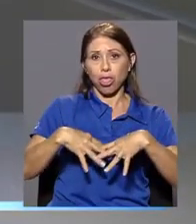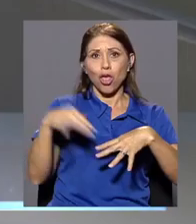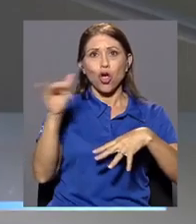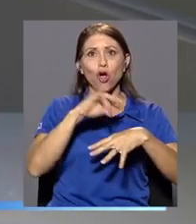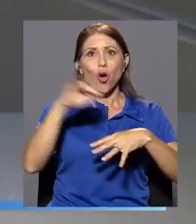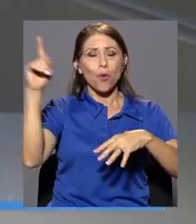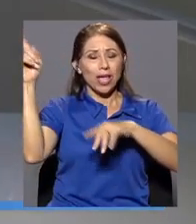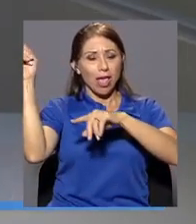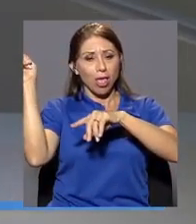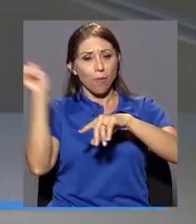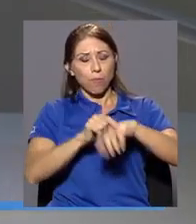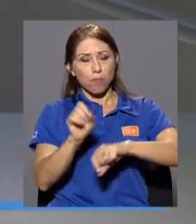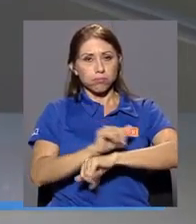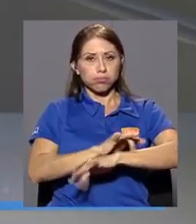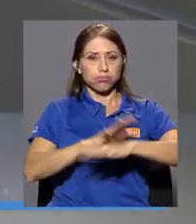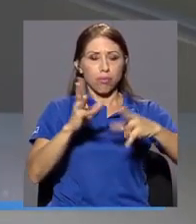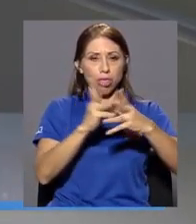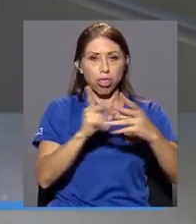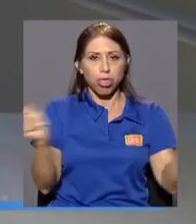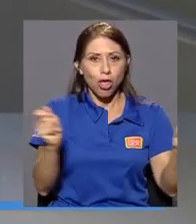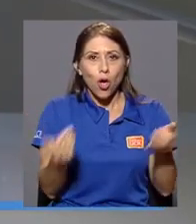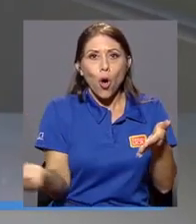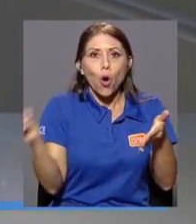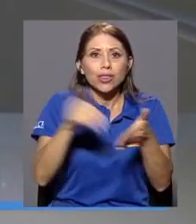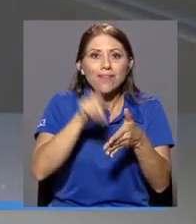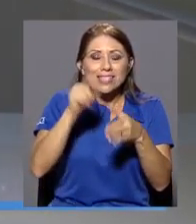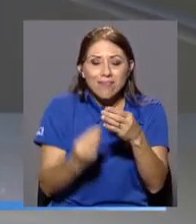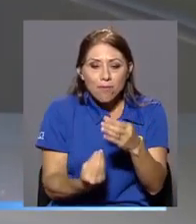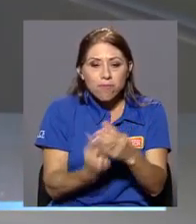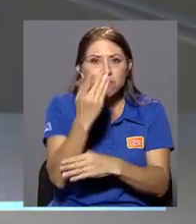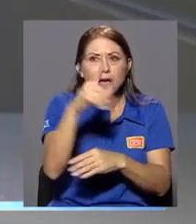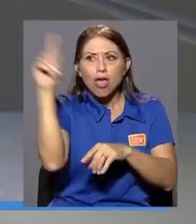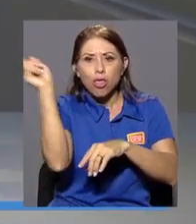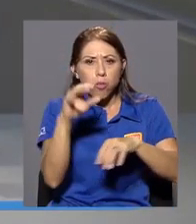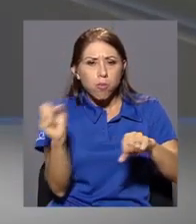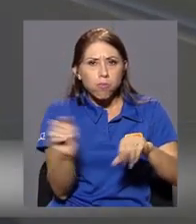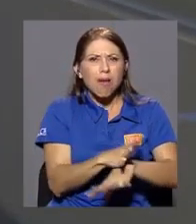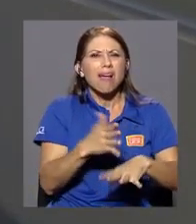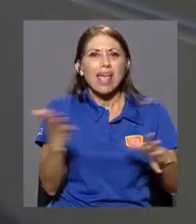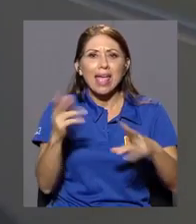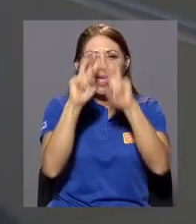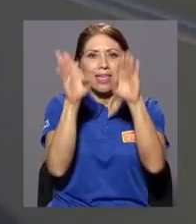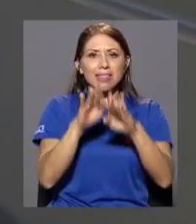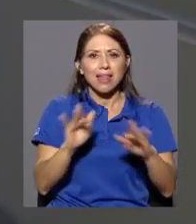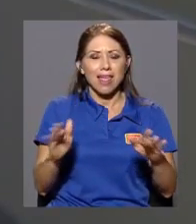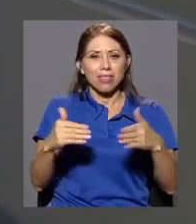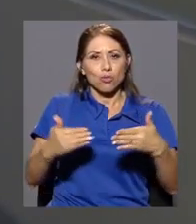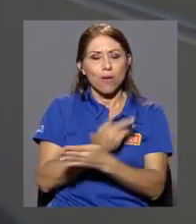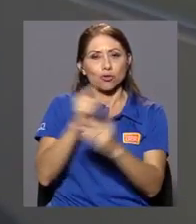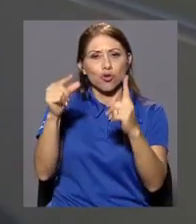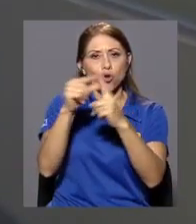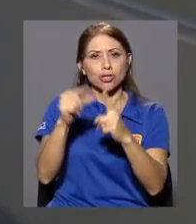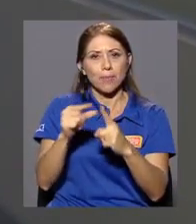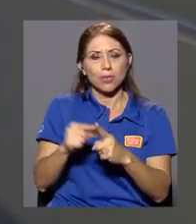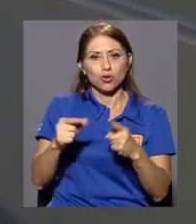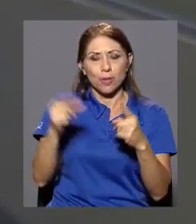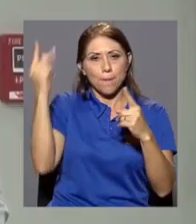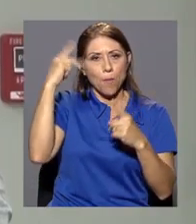especies y toca volverlas a hacer de nuevo. Ese meteorito fue el Internet y los nuevos conceptos de política y ciudadanía que habitamos hoy en